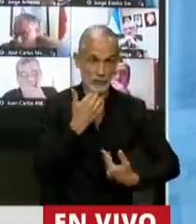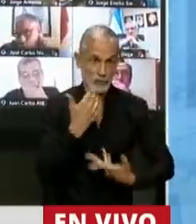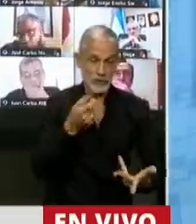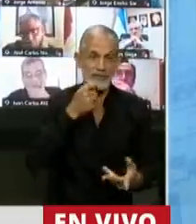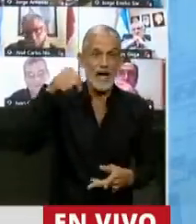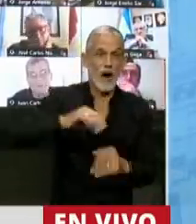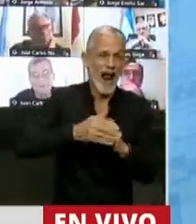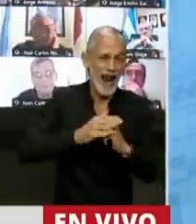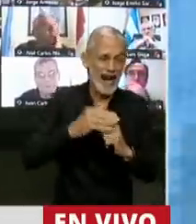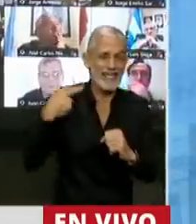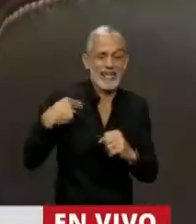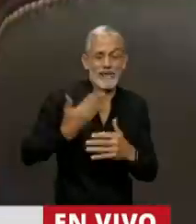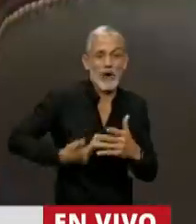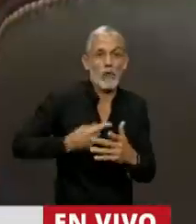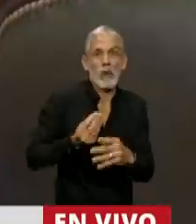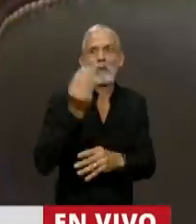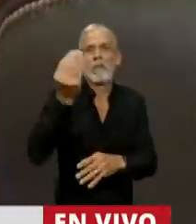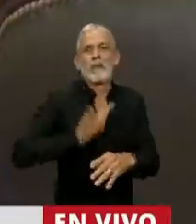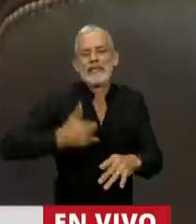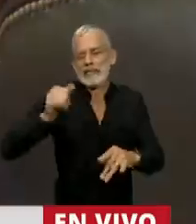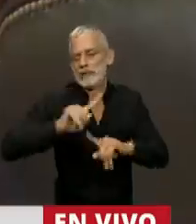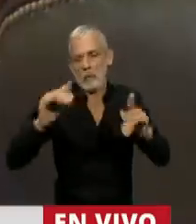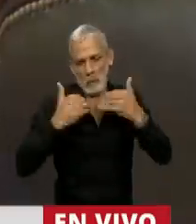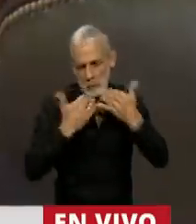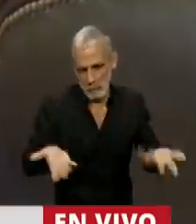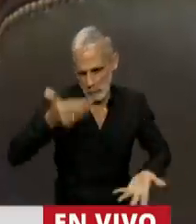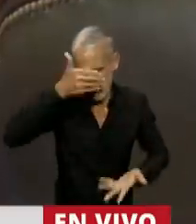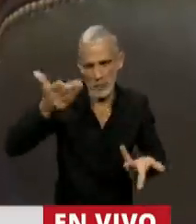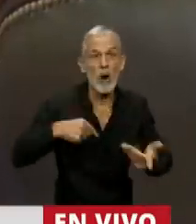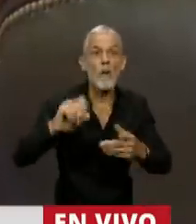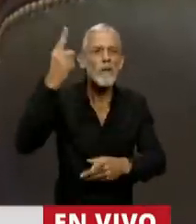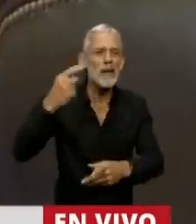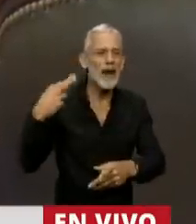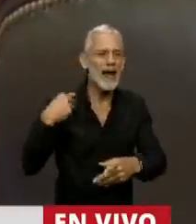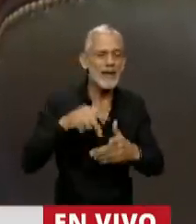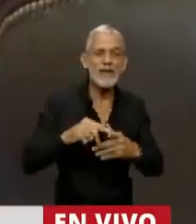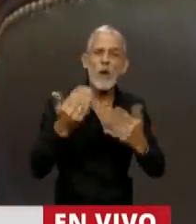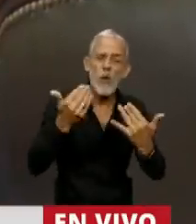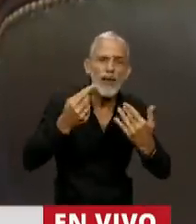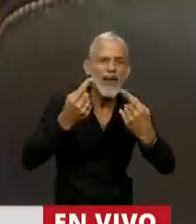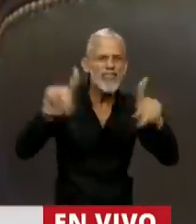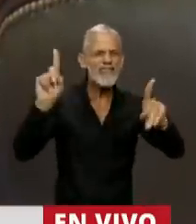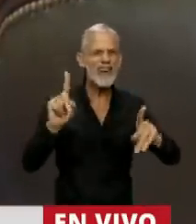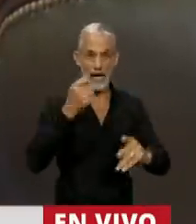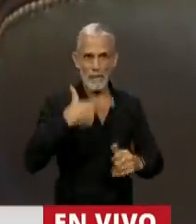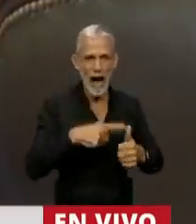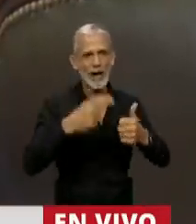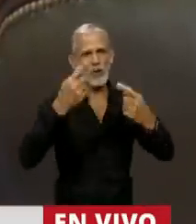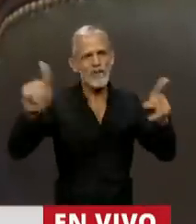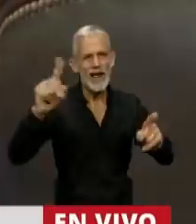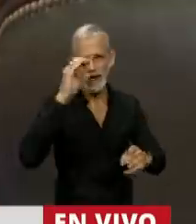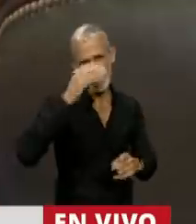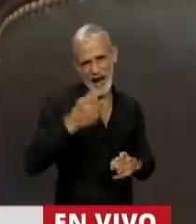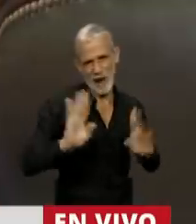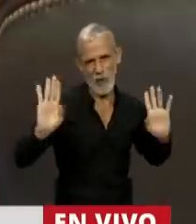el actual jefe de gobierno será presidente o no de todos los argentinos. Ojalá sea el primer jefe de gobierno de hacer algo diferente a Macri y de la Rúa, porque